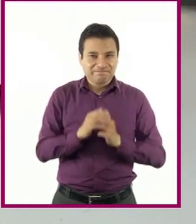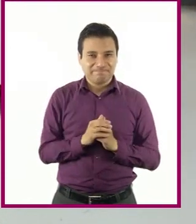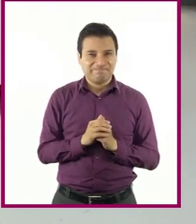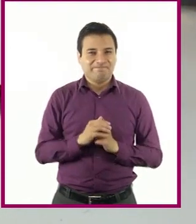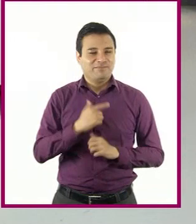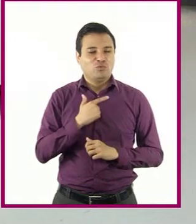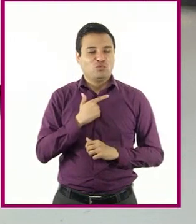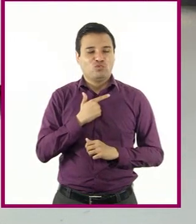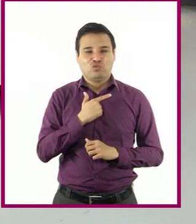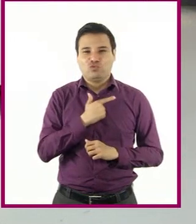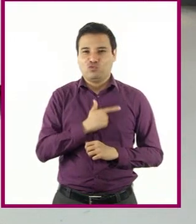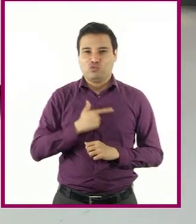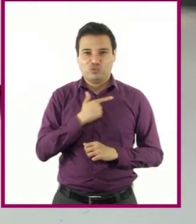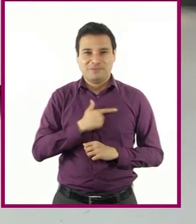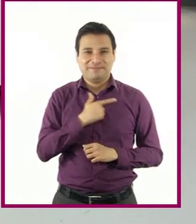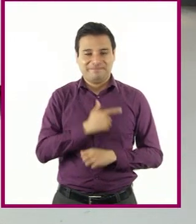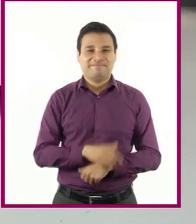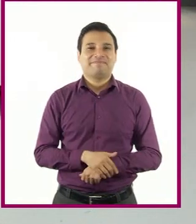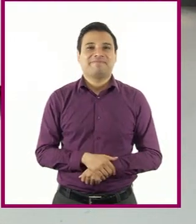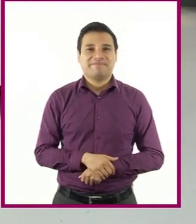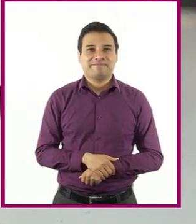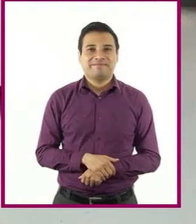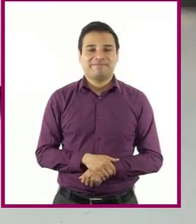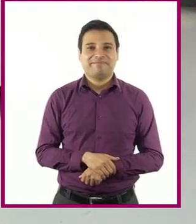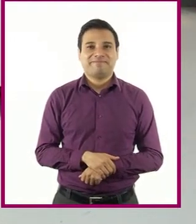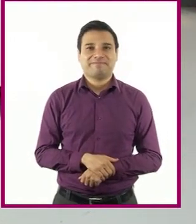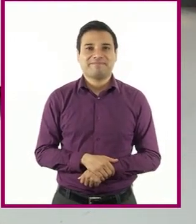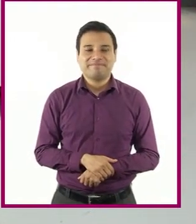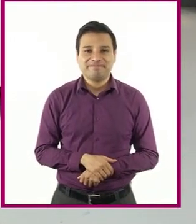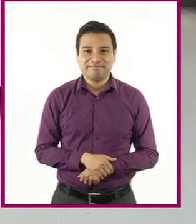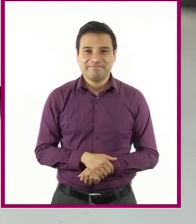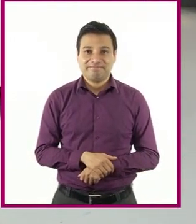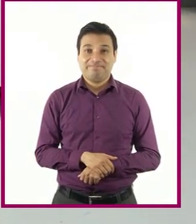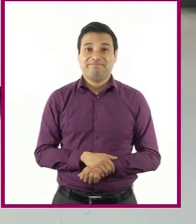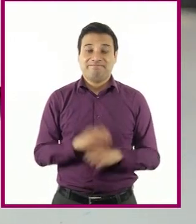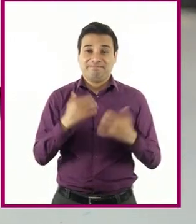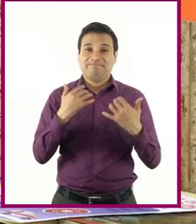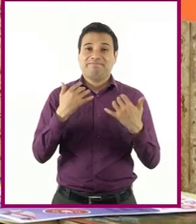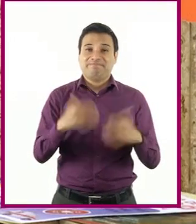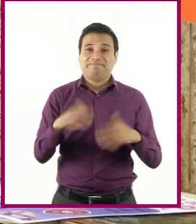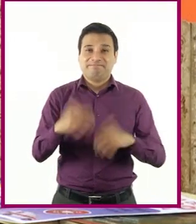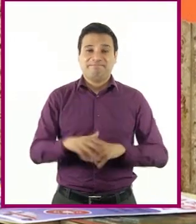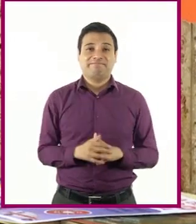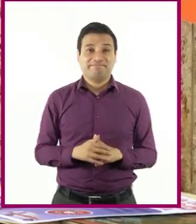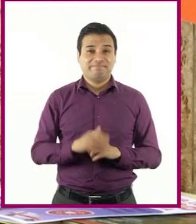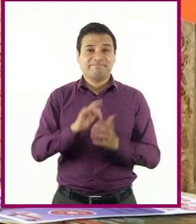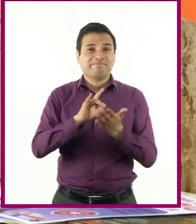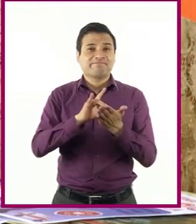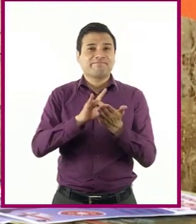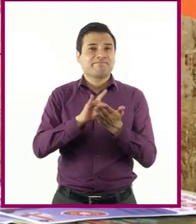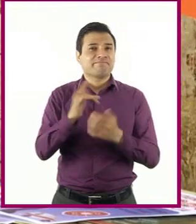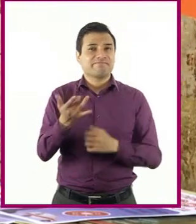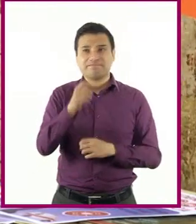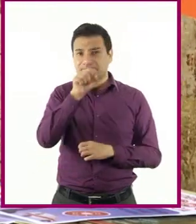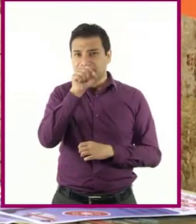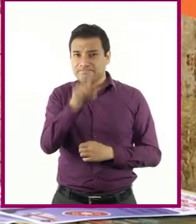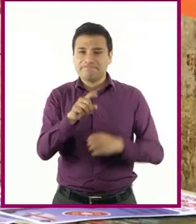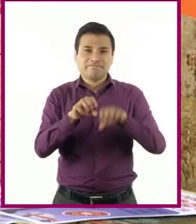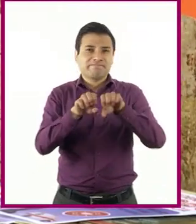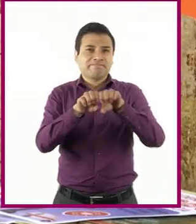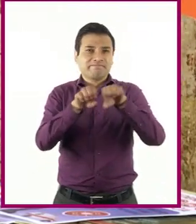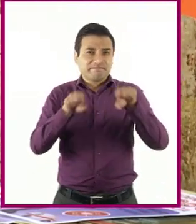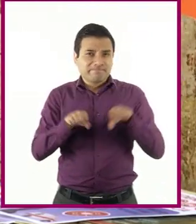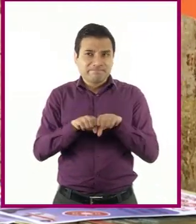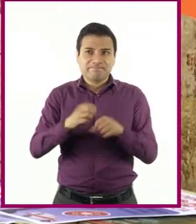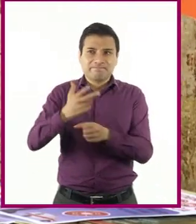memorias y excelentes historietas. Aprovecho para reconocer el apoyo y el profesionalismo de todo el equipo de trabajo que